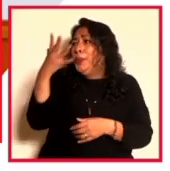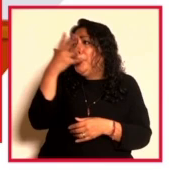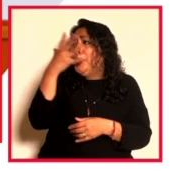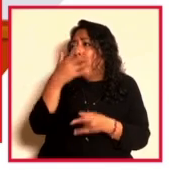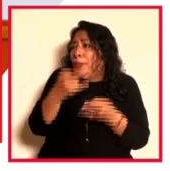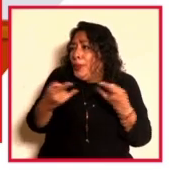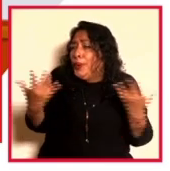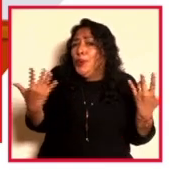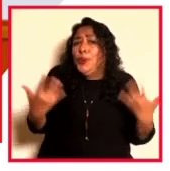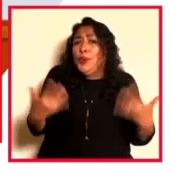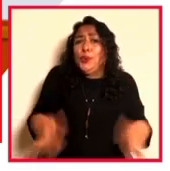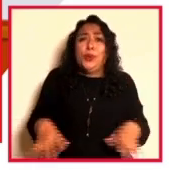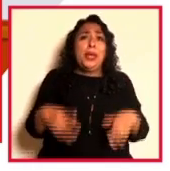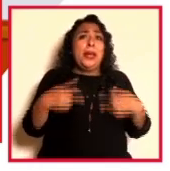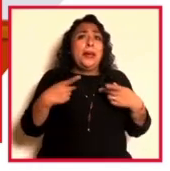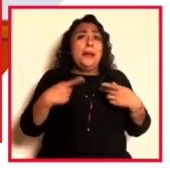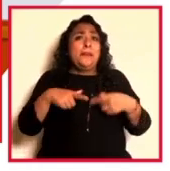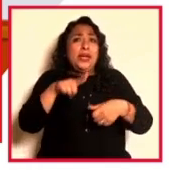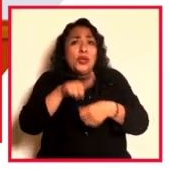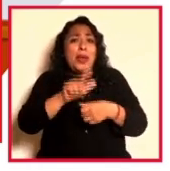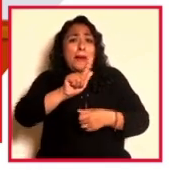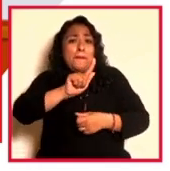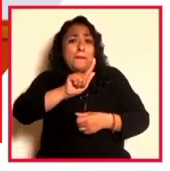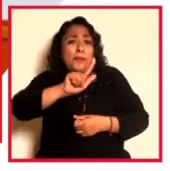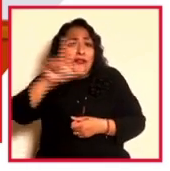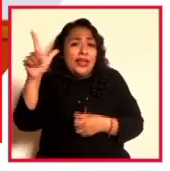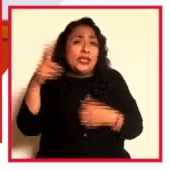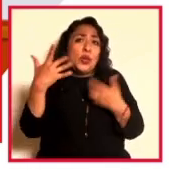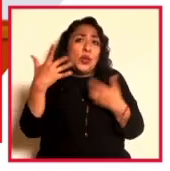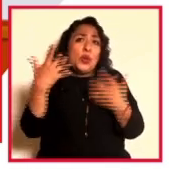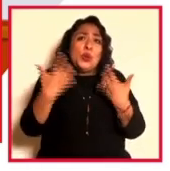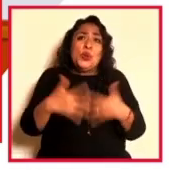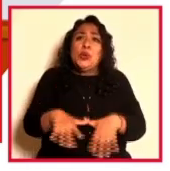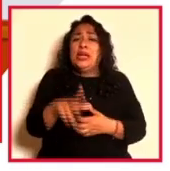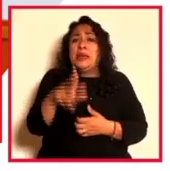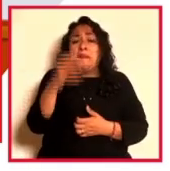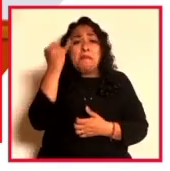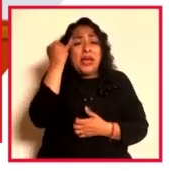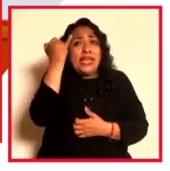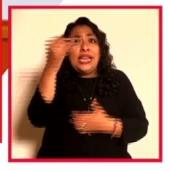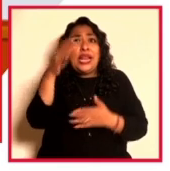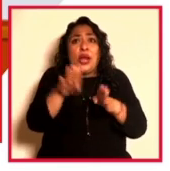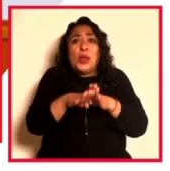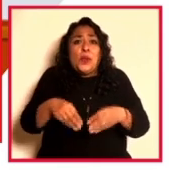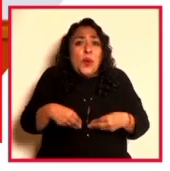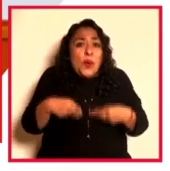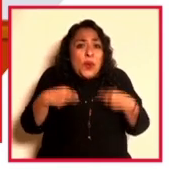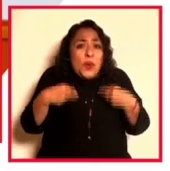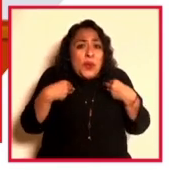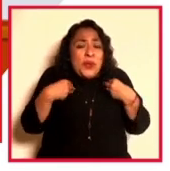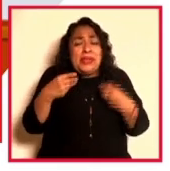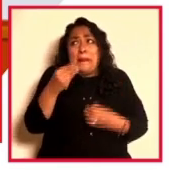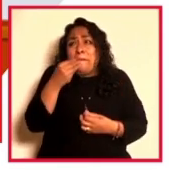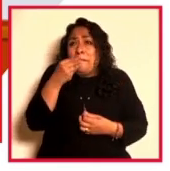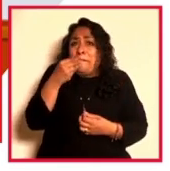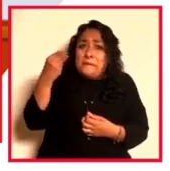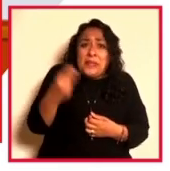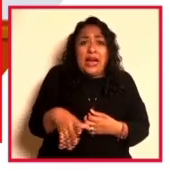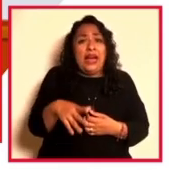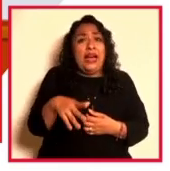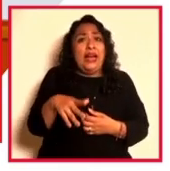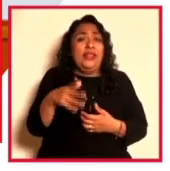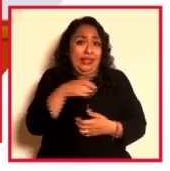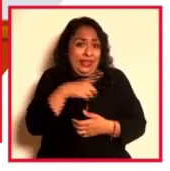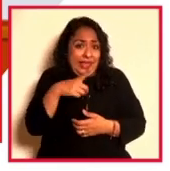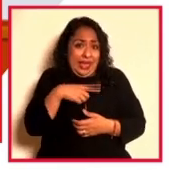personal y profesional eh No puedo imaginar la vida que debió ser extraordinaria y que sigue siendo porque